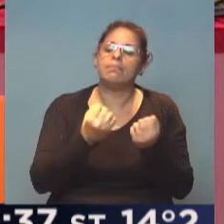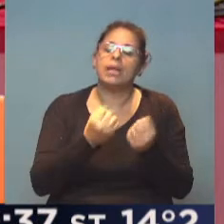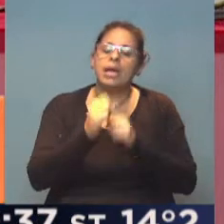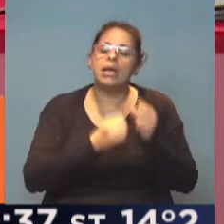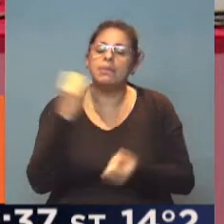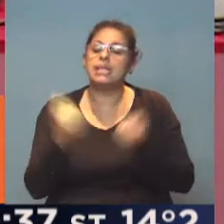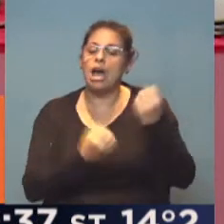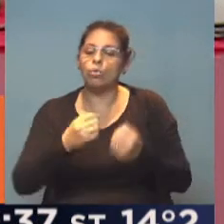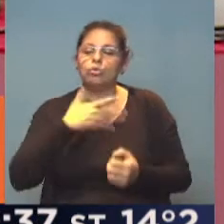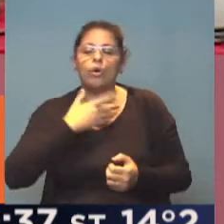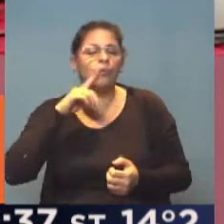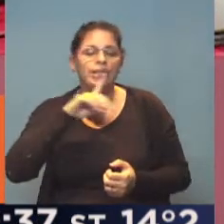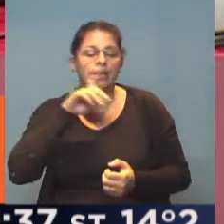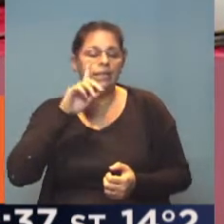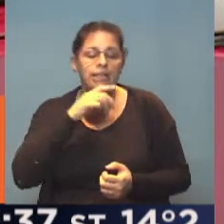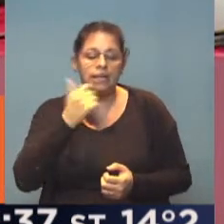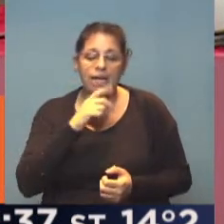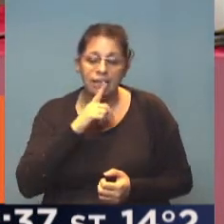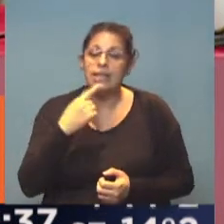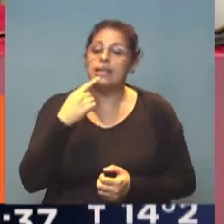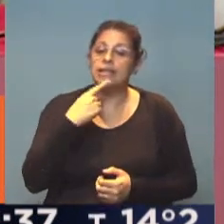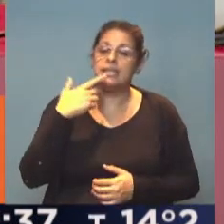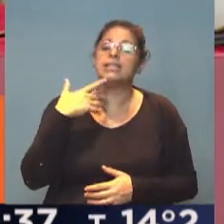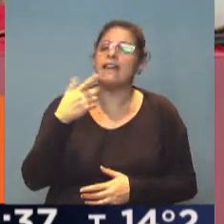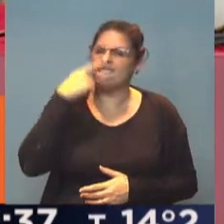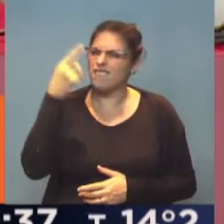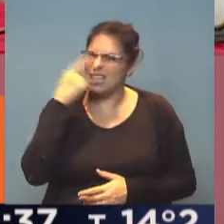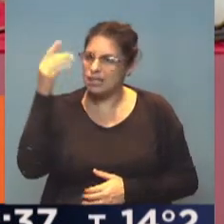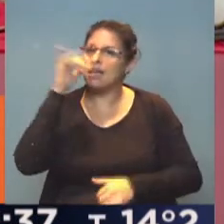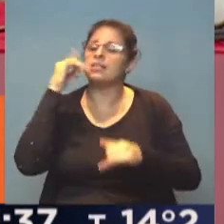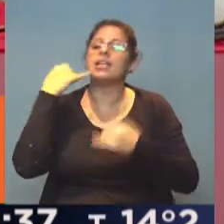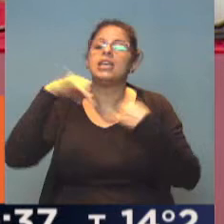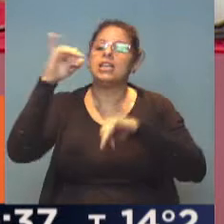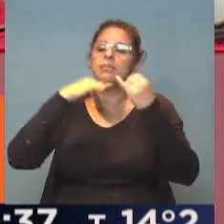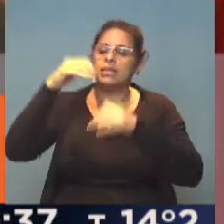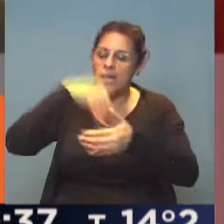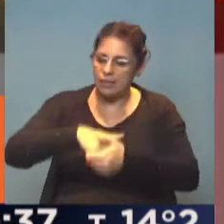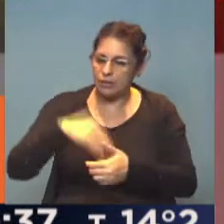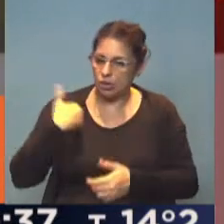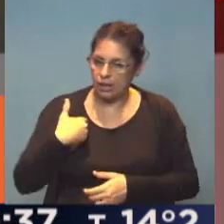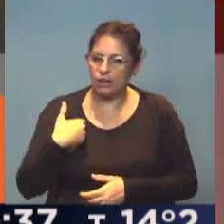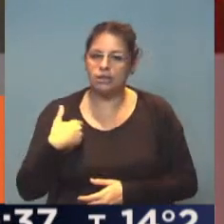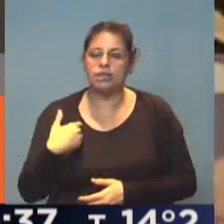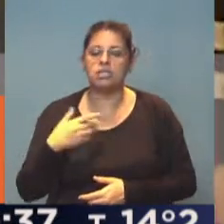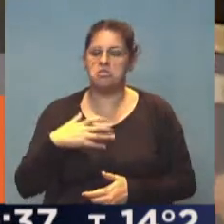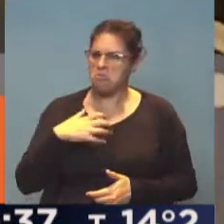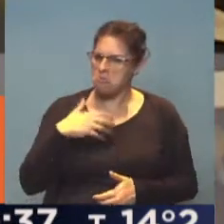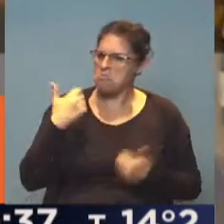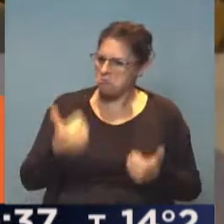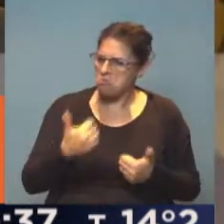por su parte, ratificó su interés por las inversiones en la Argentina. Muy buena expectativa, muy buena onda y